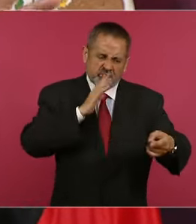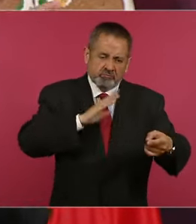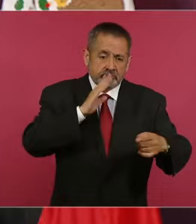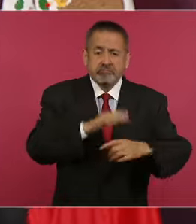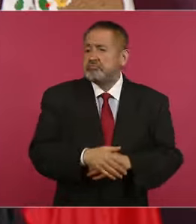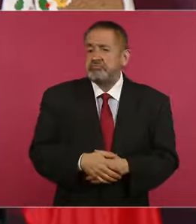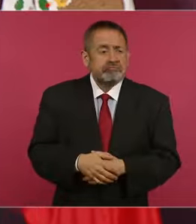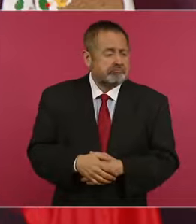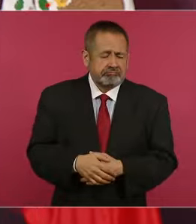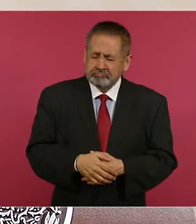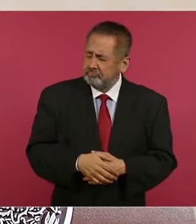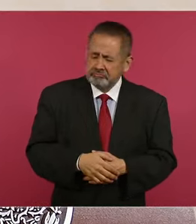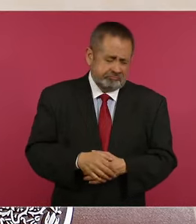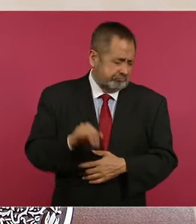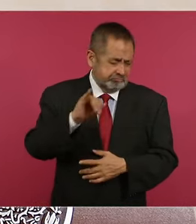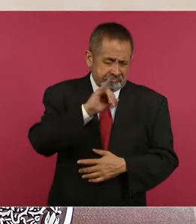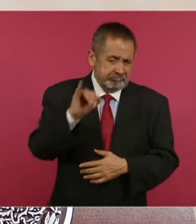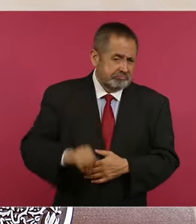jamás.